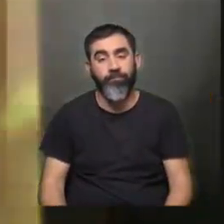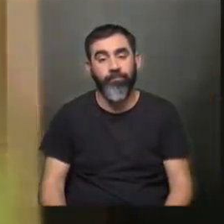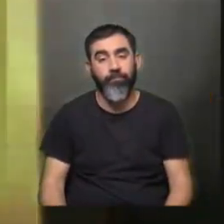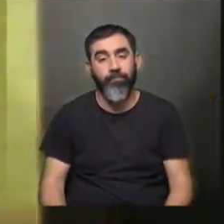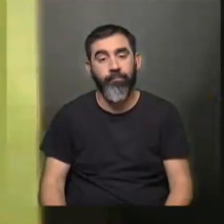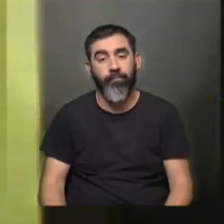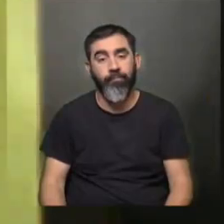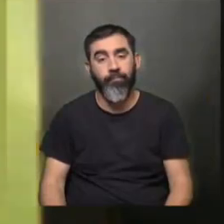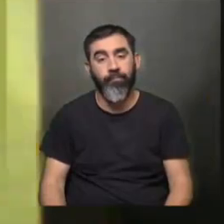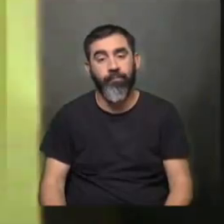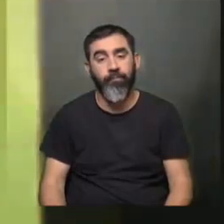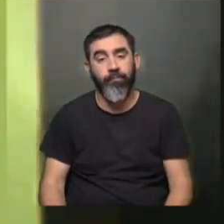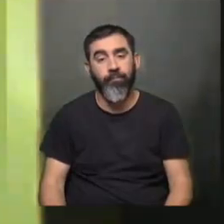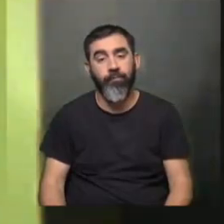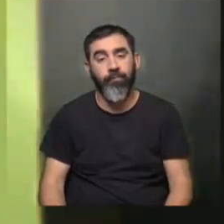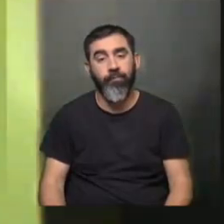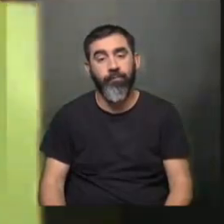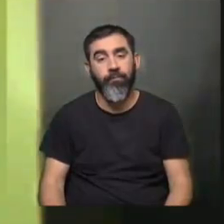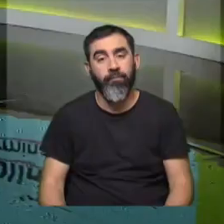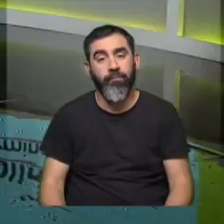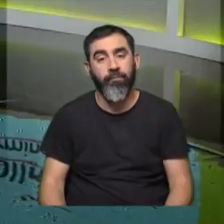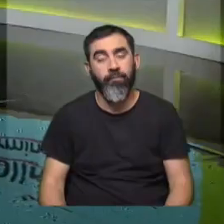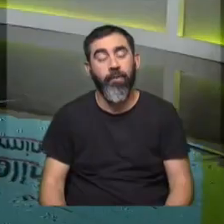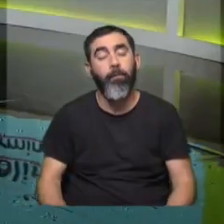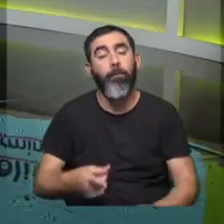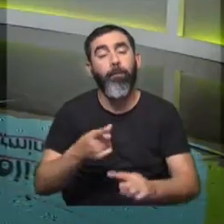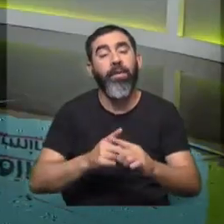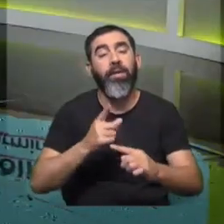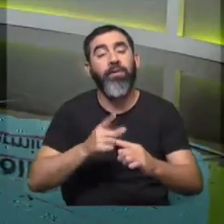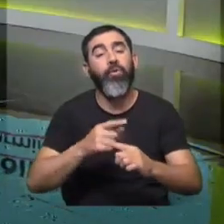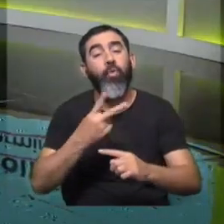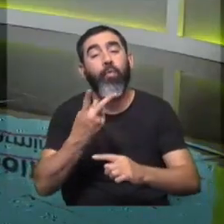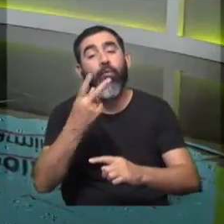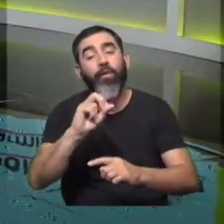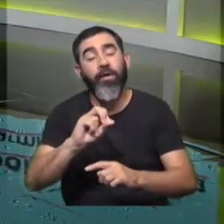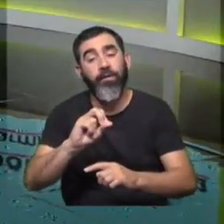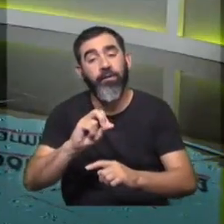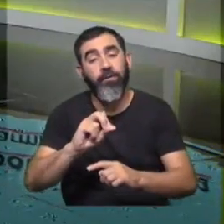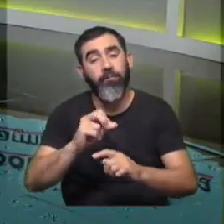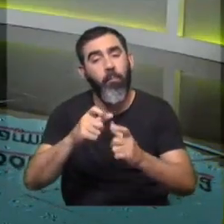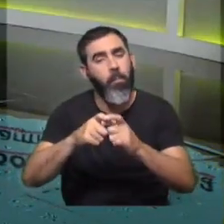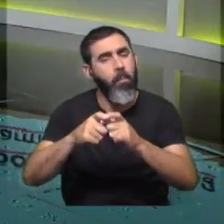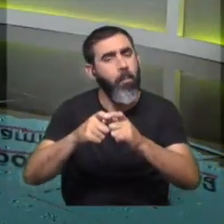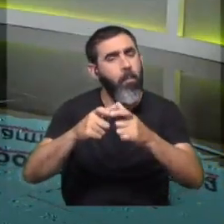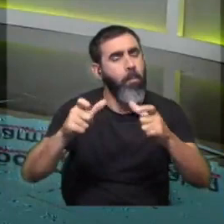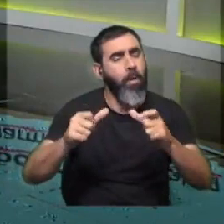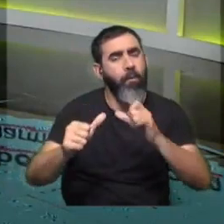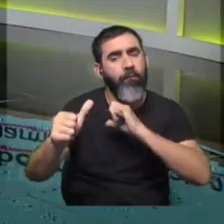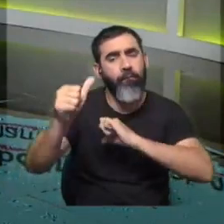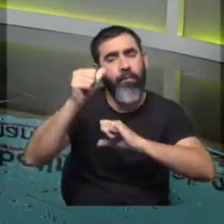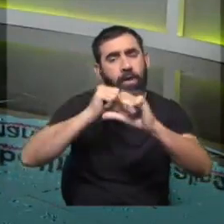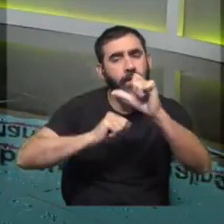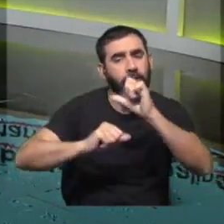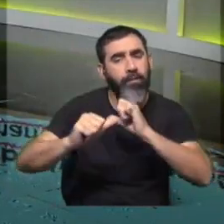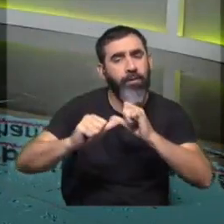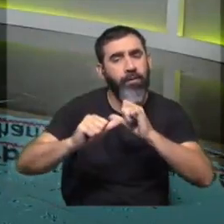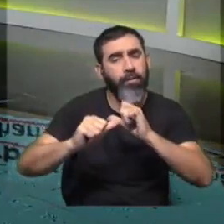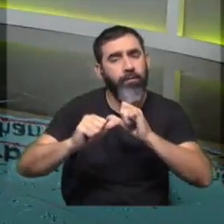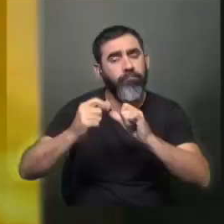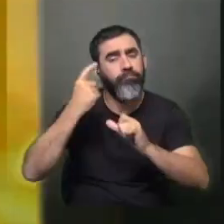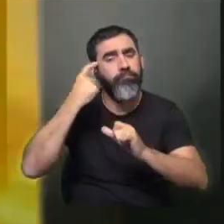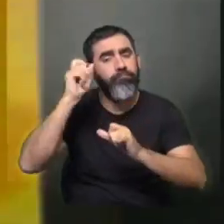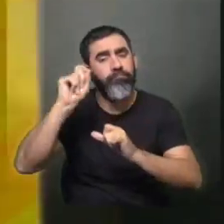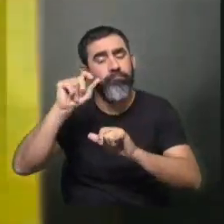contamos que a medida que a mediados del siglo XX se empezó a expandir, porque es una bebida que surge de